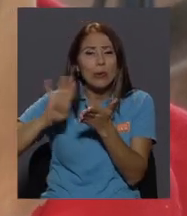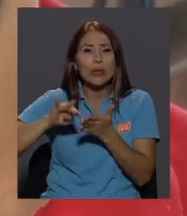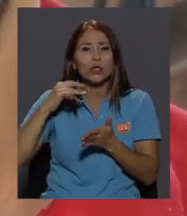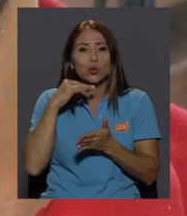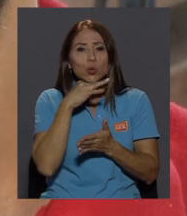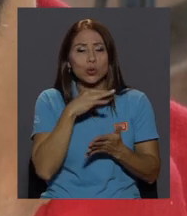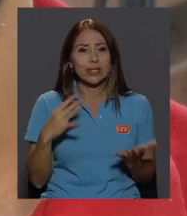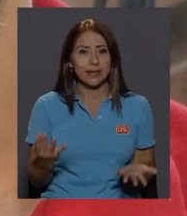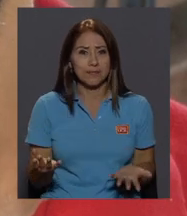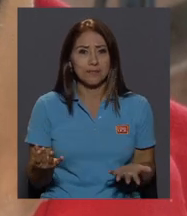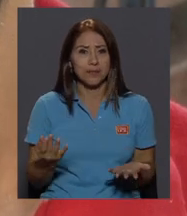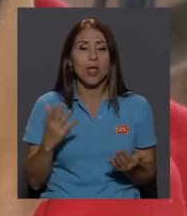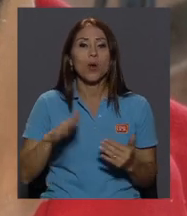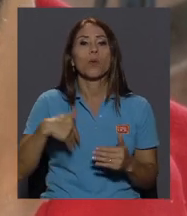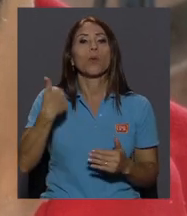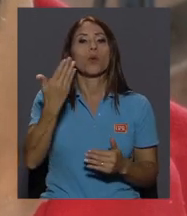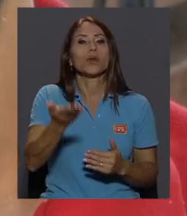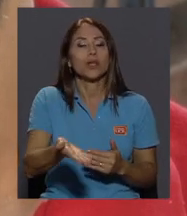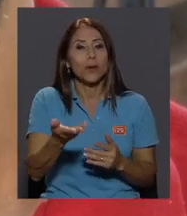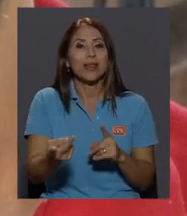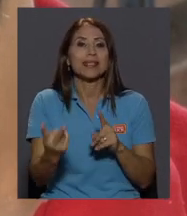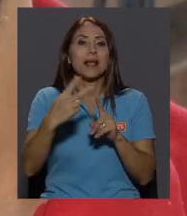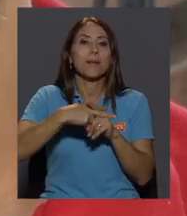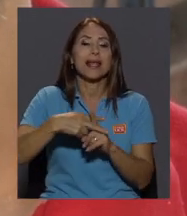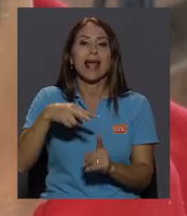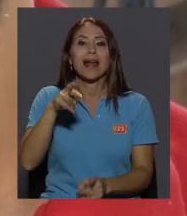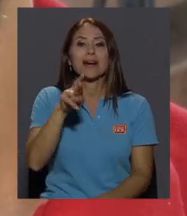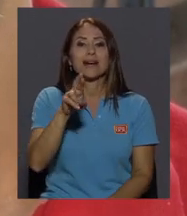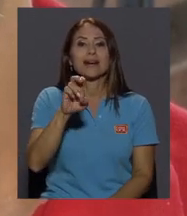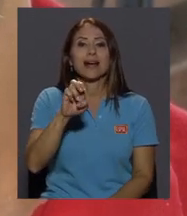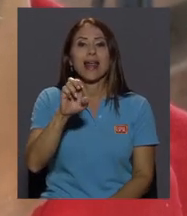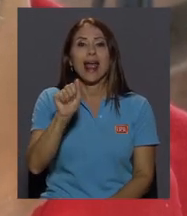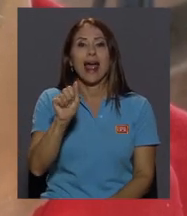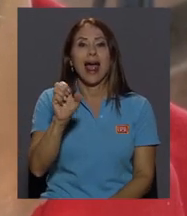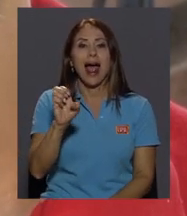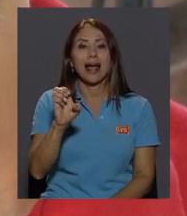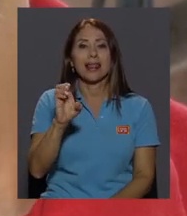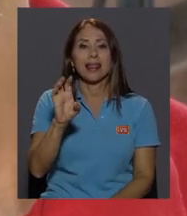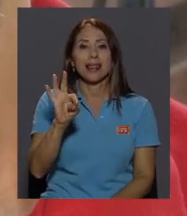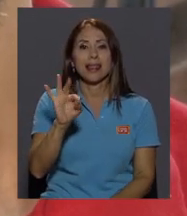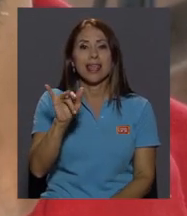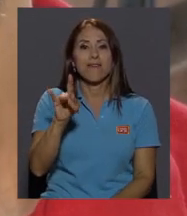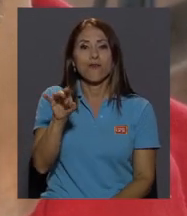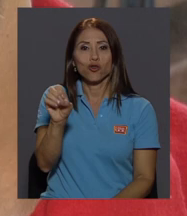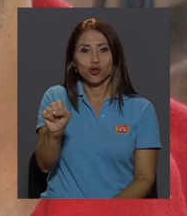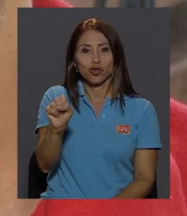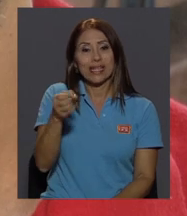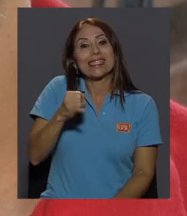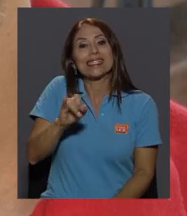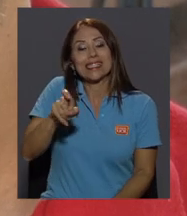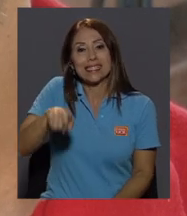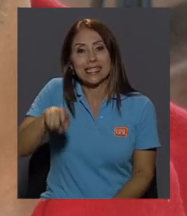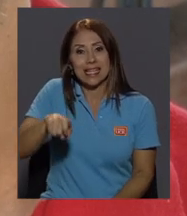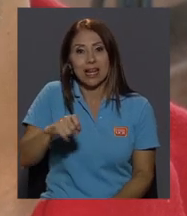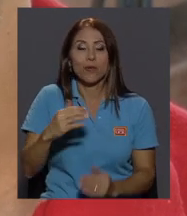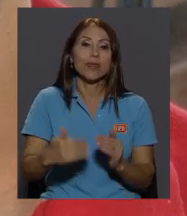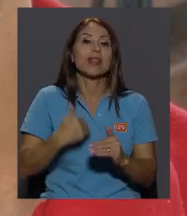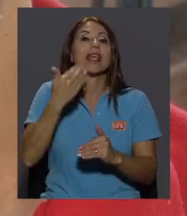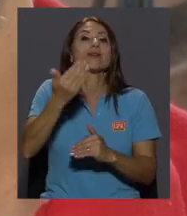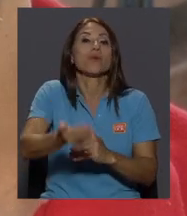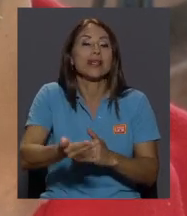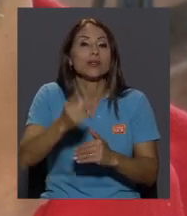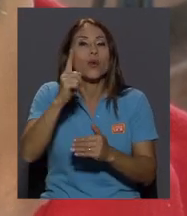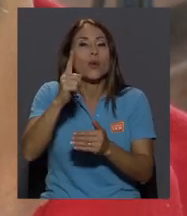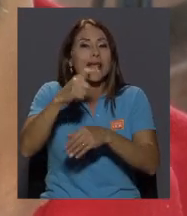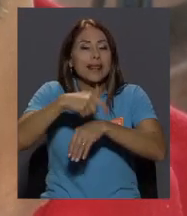suciedad superficial. Posteriormente se aplican reactivos en el caso de ser necesario. Luego viene una etapa de limpieza